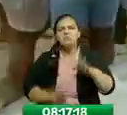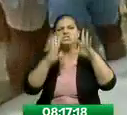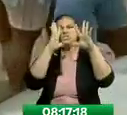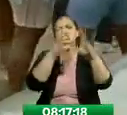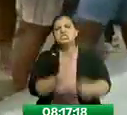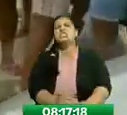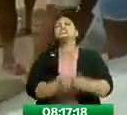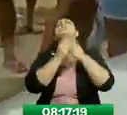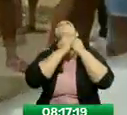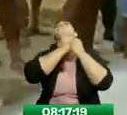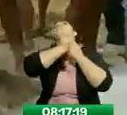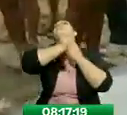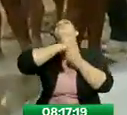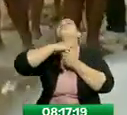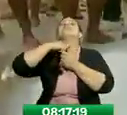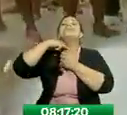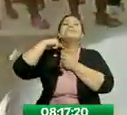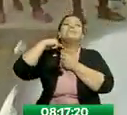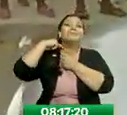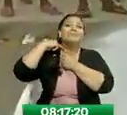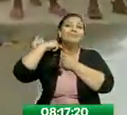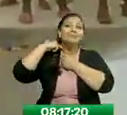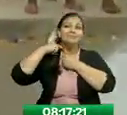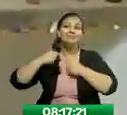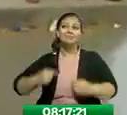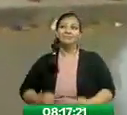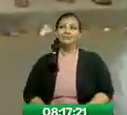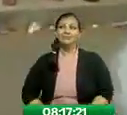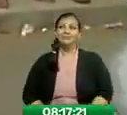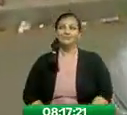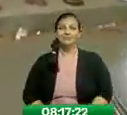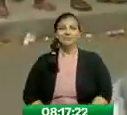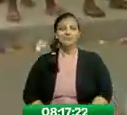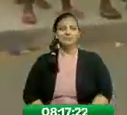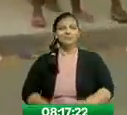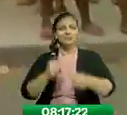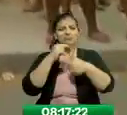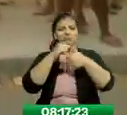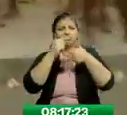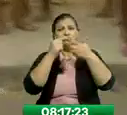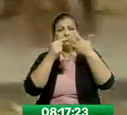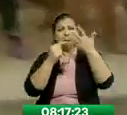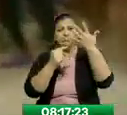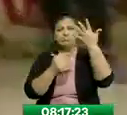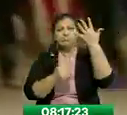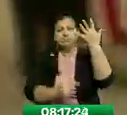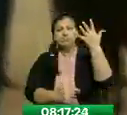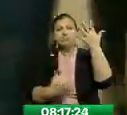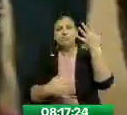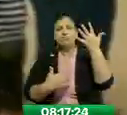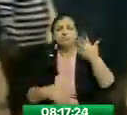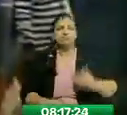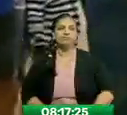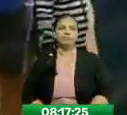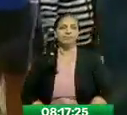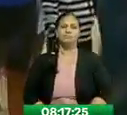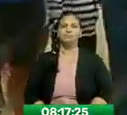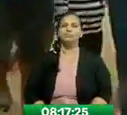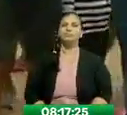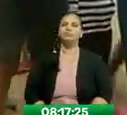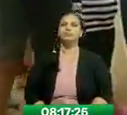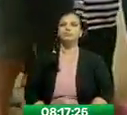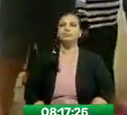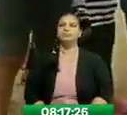en varias ocasiones los delincuentes han ingresado a robarles a los estudiantes y a las profesoras, mientras